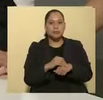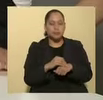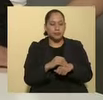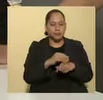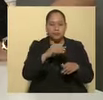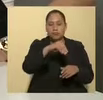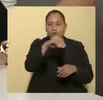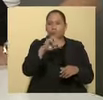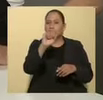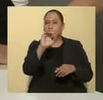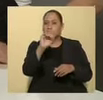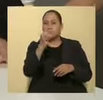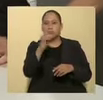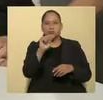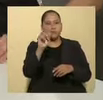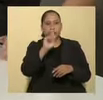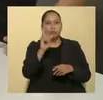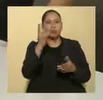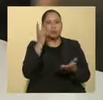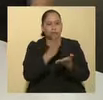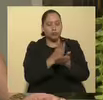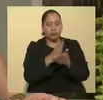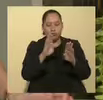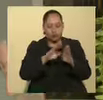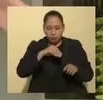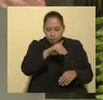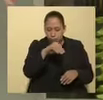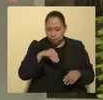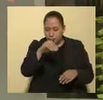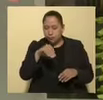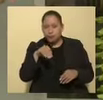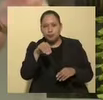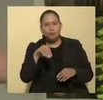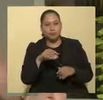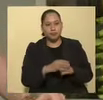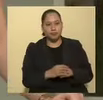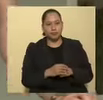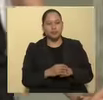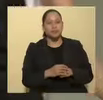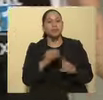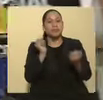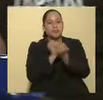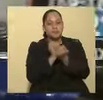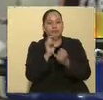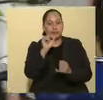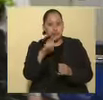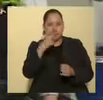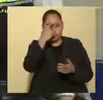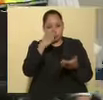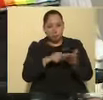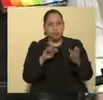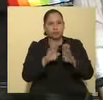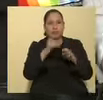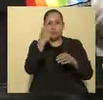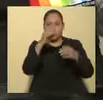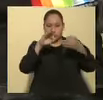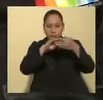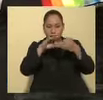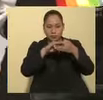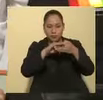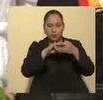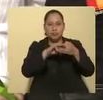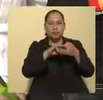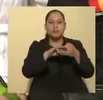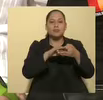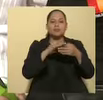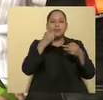soya. Oye, ¿no? Pues aquí lo que vamos a dejar es freírlo un poquitín. Eso. Y yo digo que una taza nos alcanza para